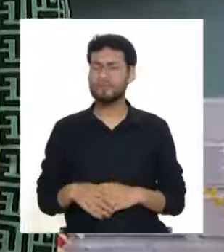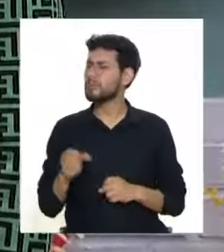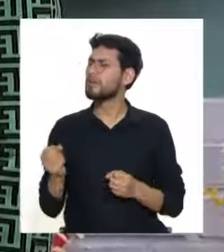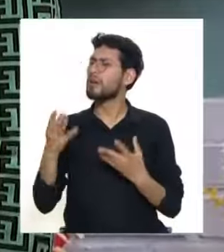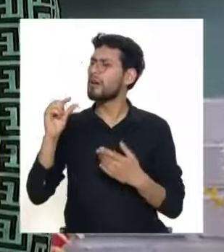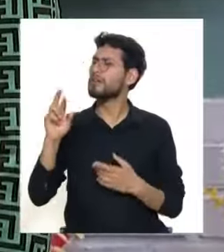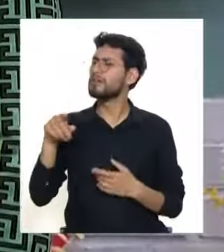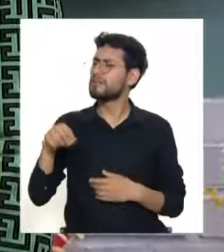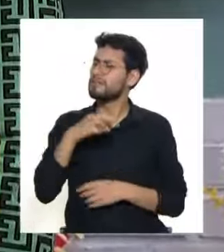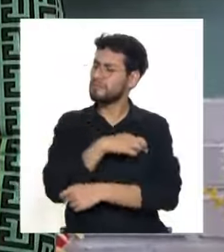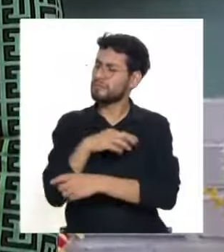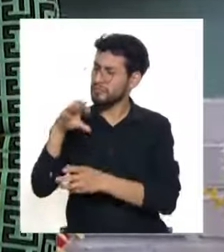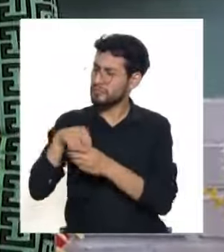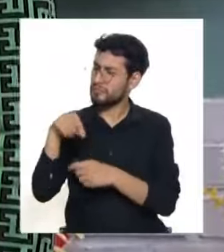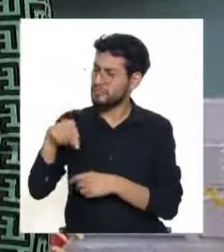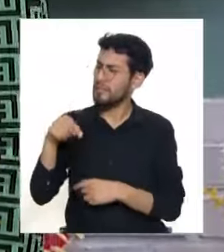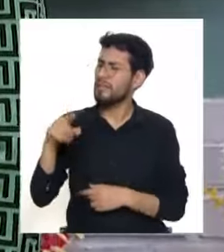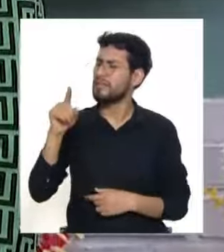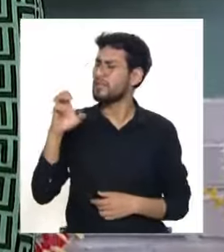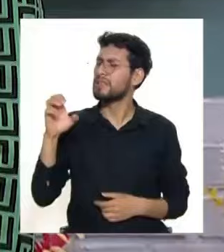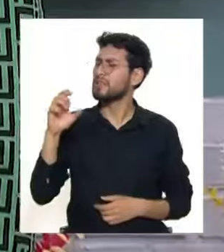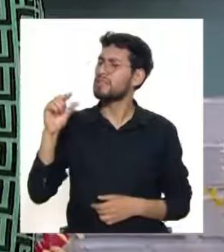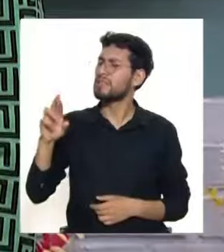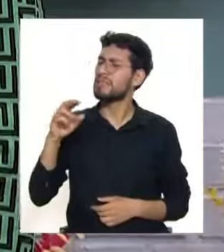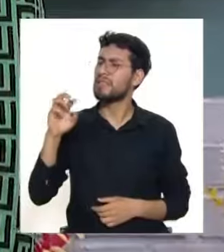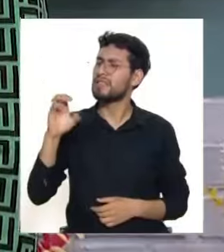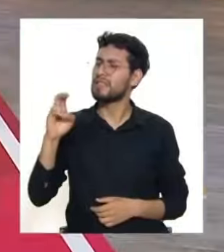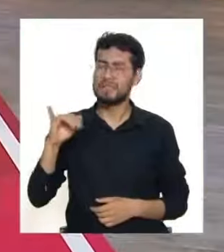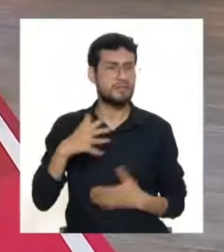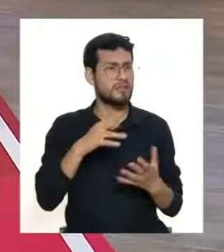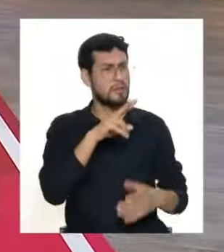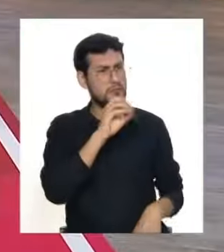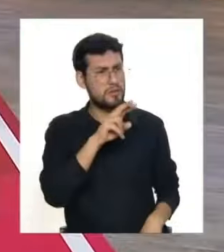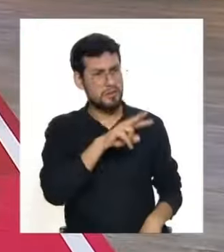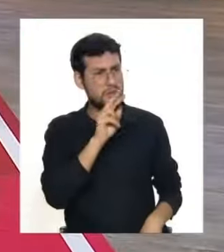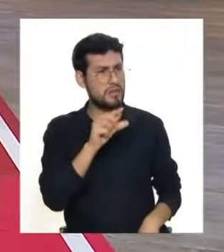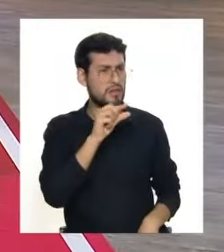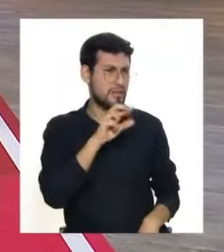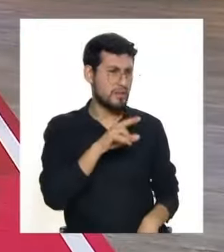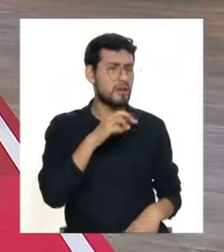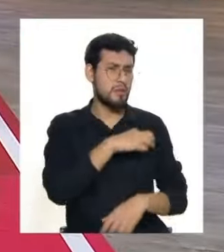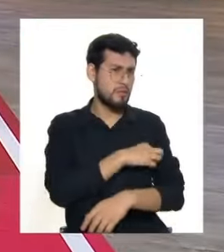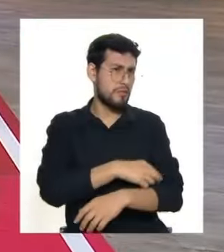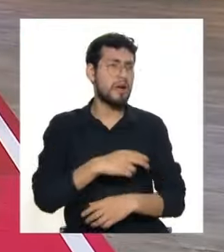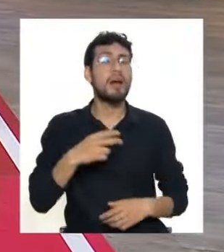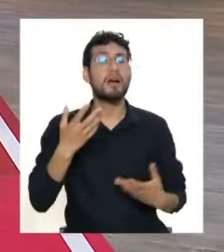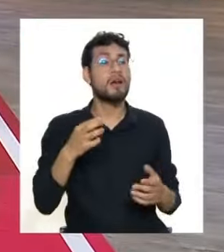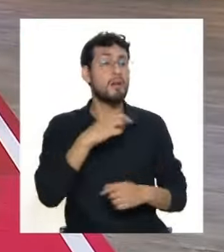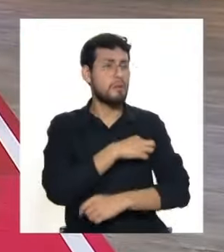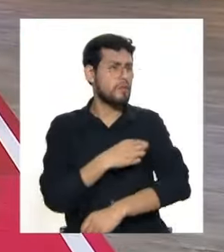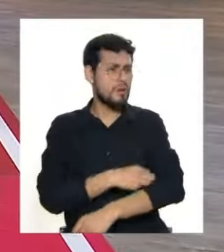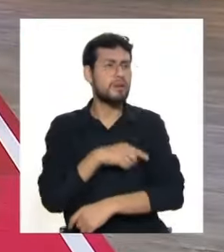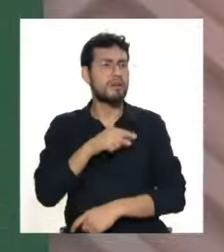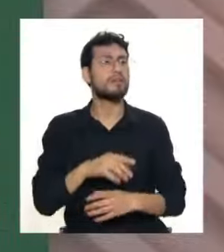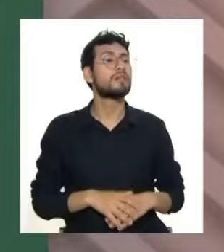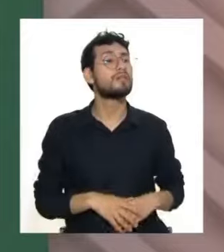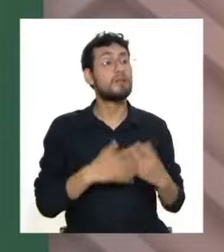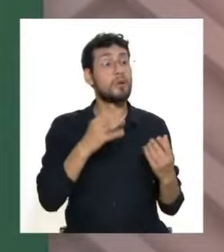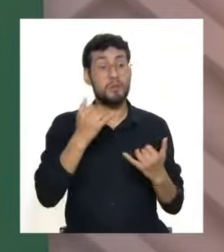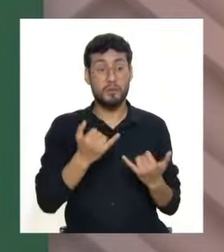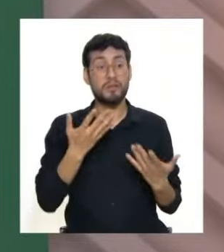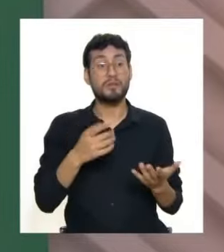¿cuántos gramos de proteína contiene 100 gramos de cecina? Aproximadamente entre 20 y 22 gramos de proteína. La cantidad de proteína referencial,